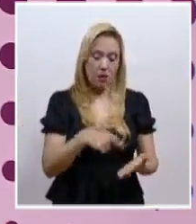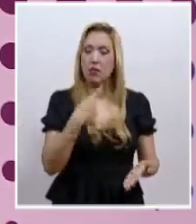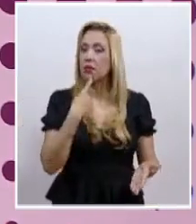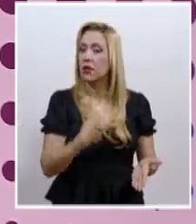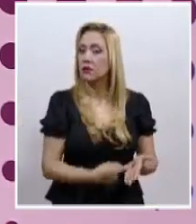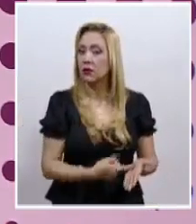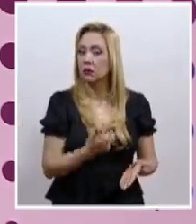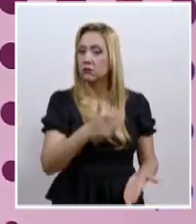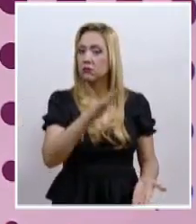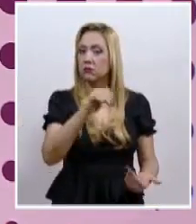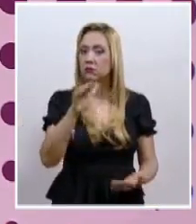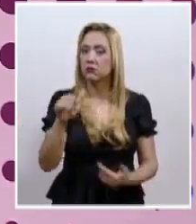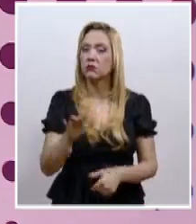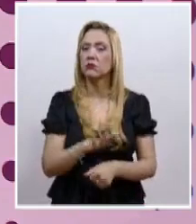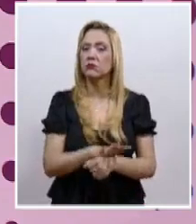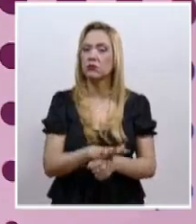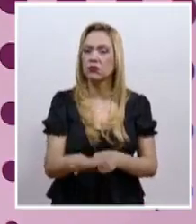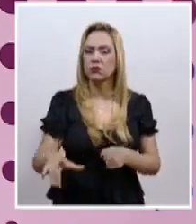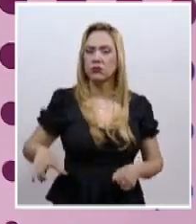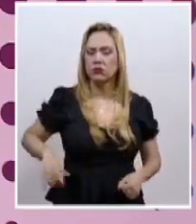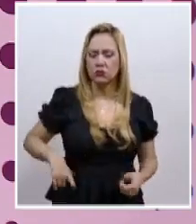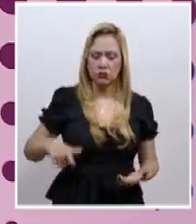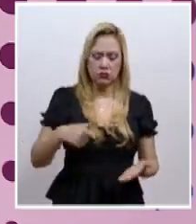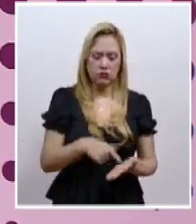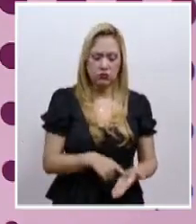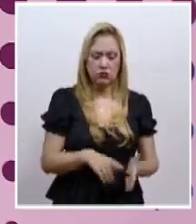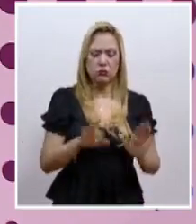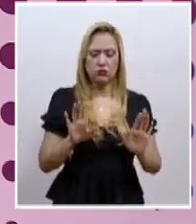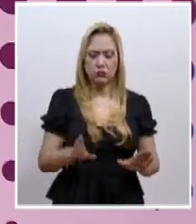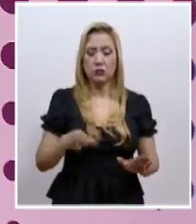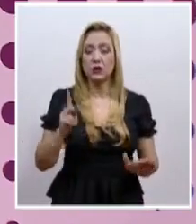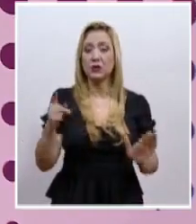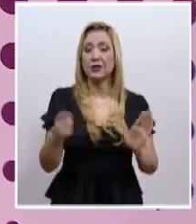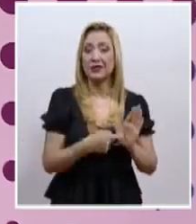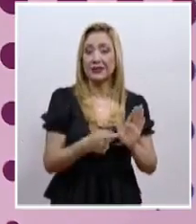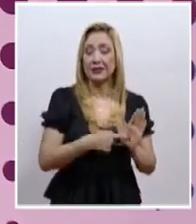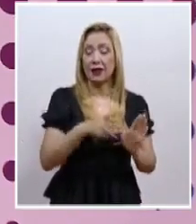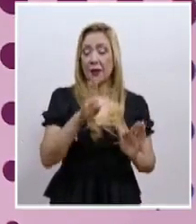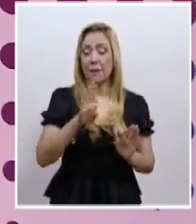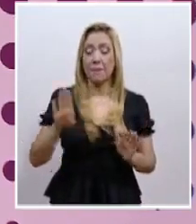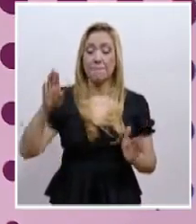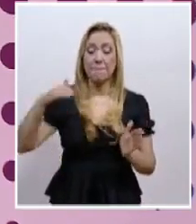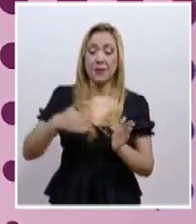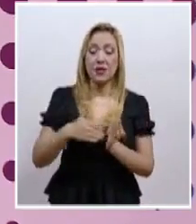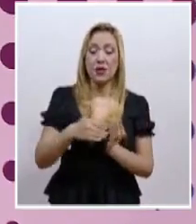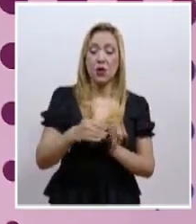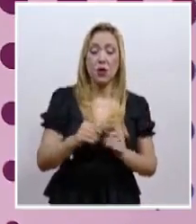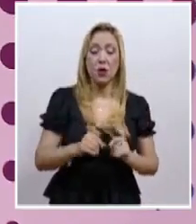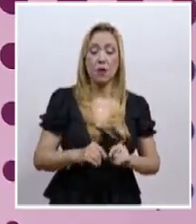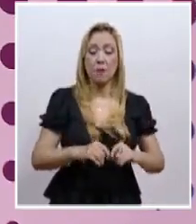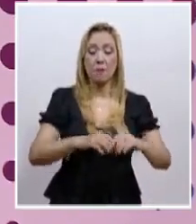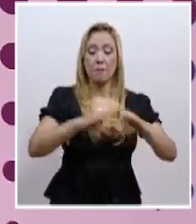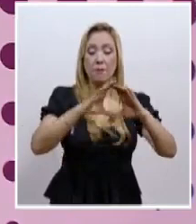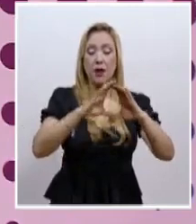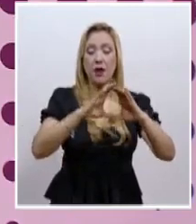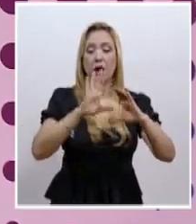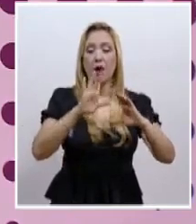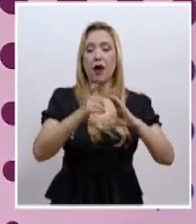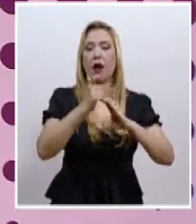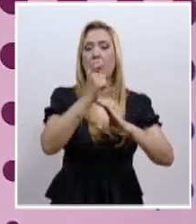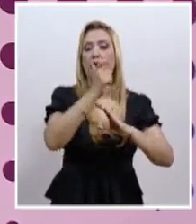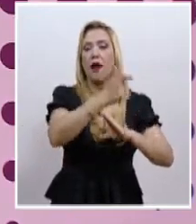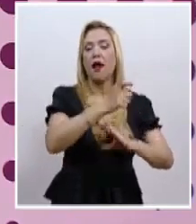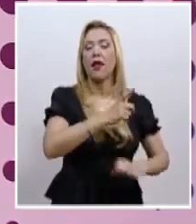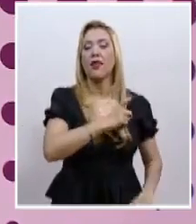que va a recaudar o lo que va a obtener el Estado, pero de ese billón que creció va a estar destinado básicamente a pago de